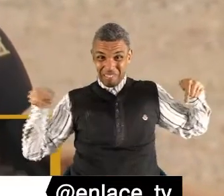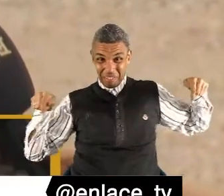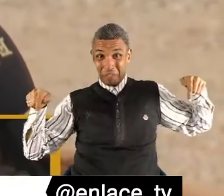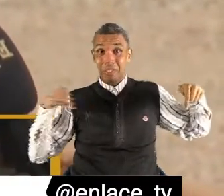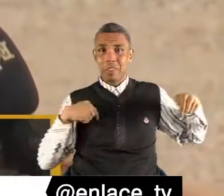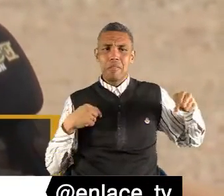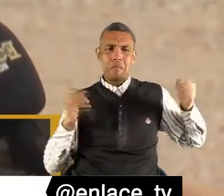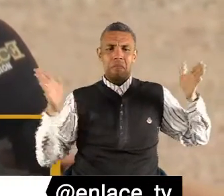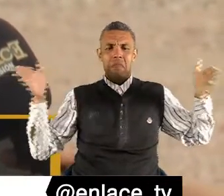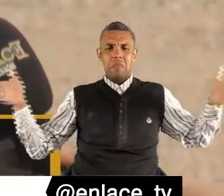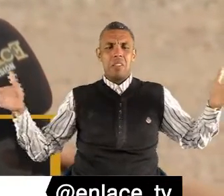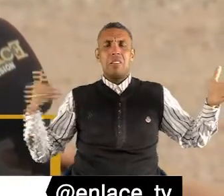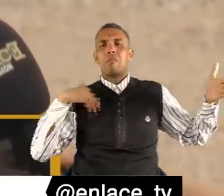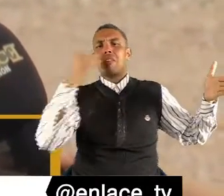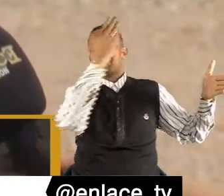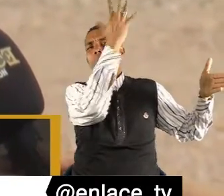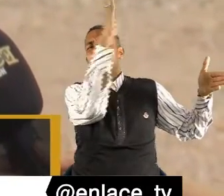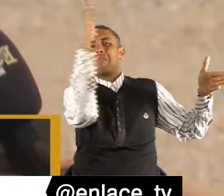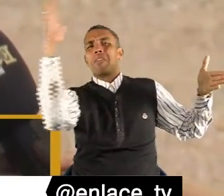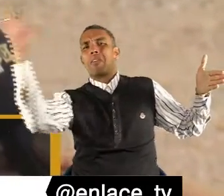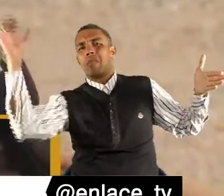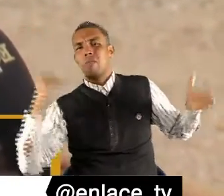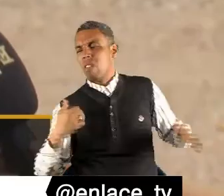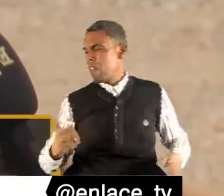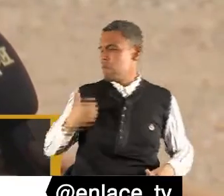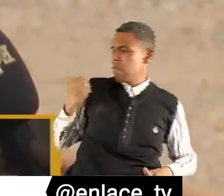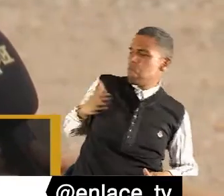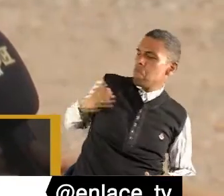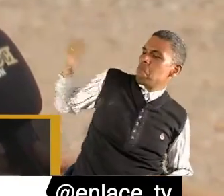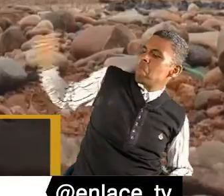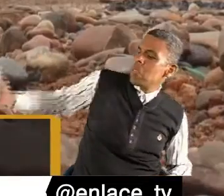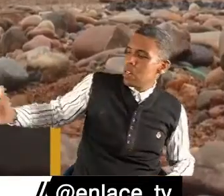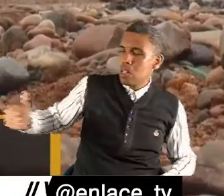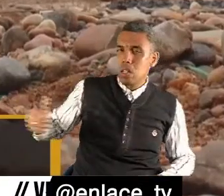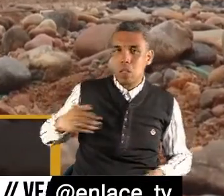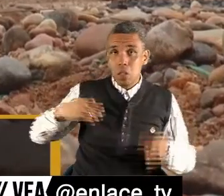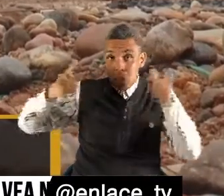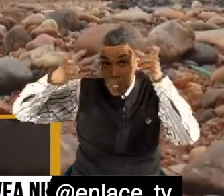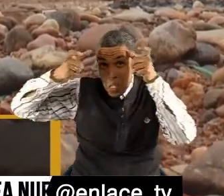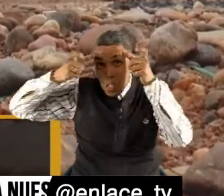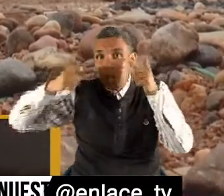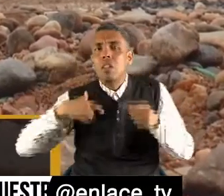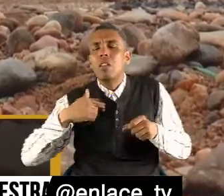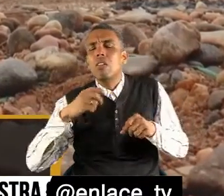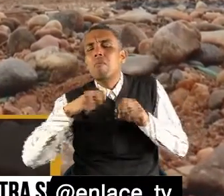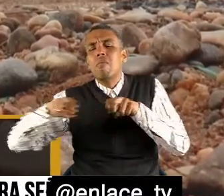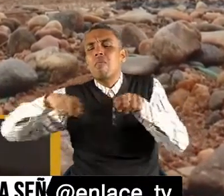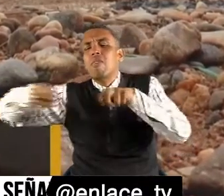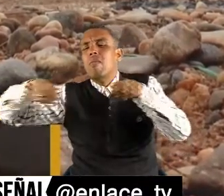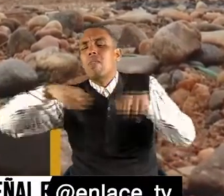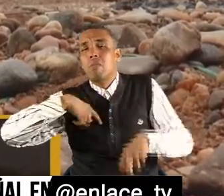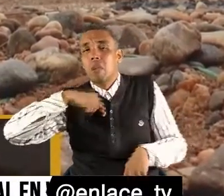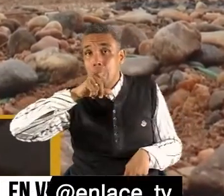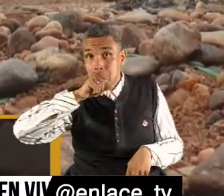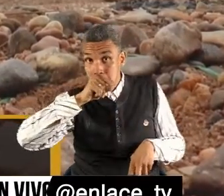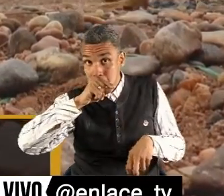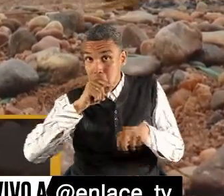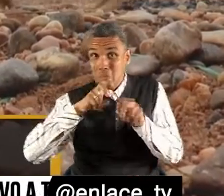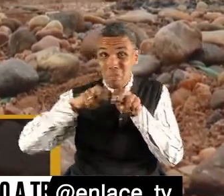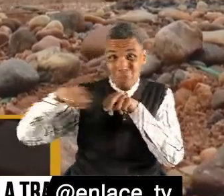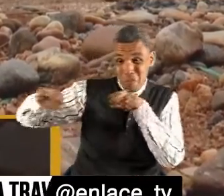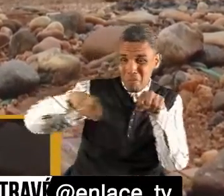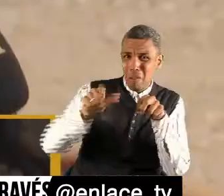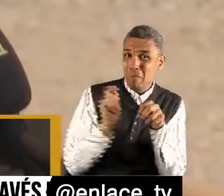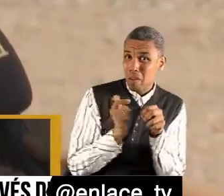tenía 6 reses, me las tiraron a la carretera sin responsabilidad ninguna, 40 gallinas ponenderas, tumbaron